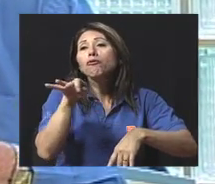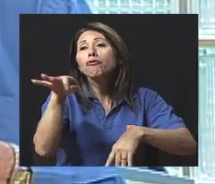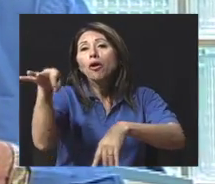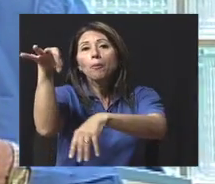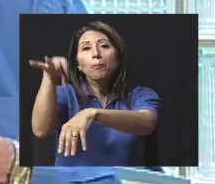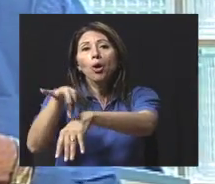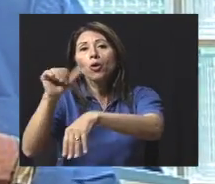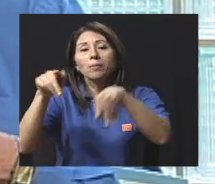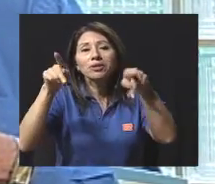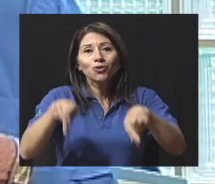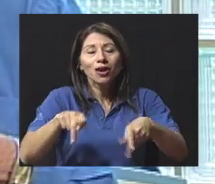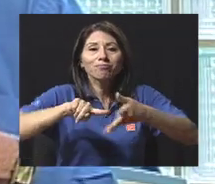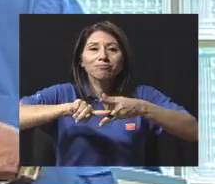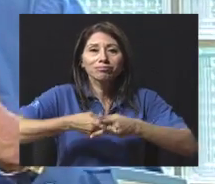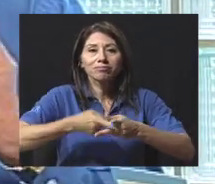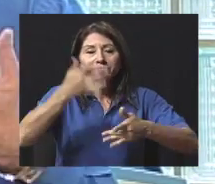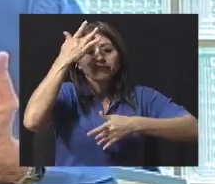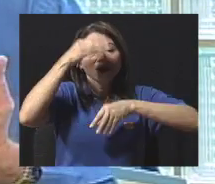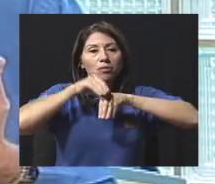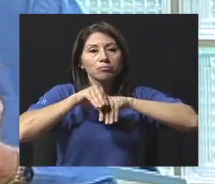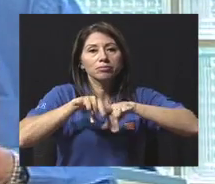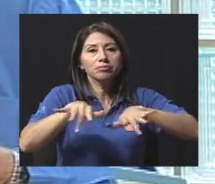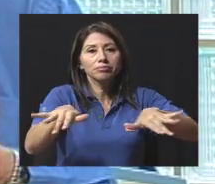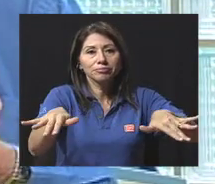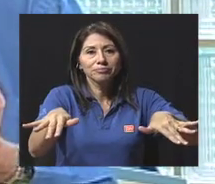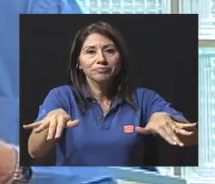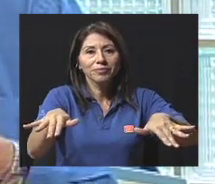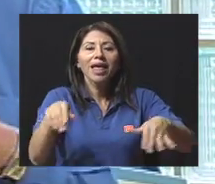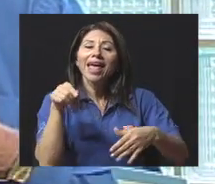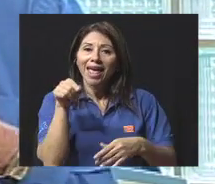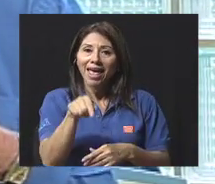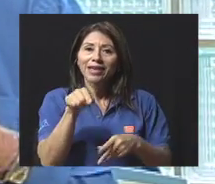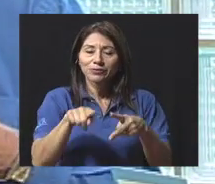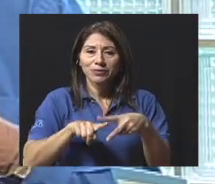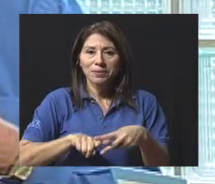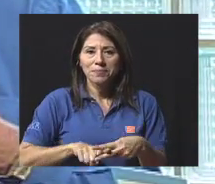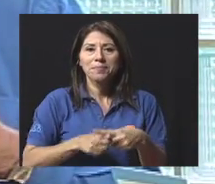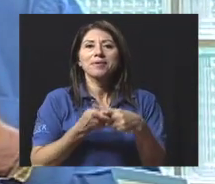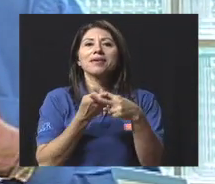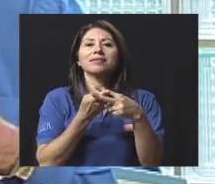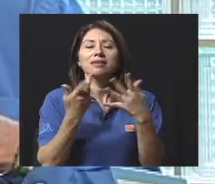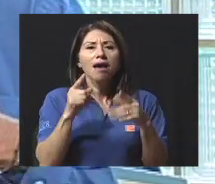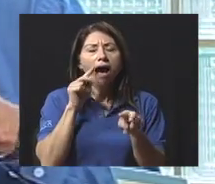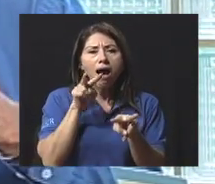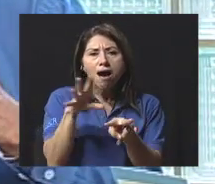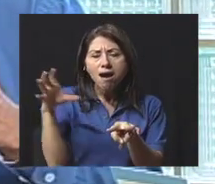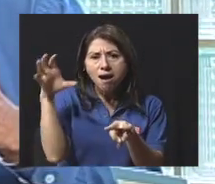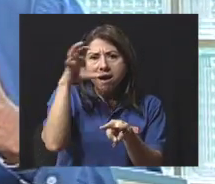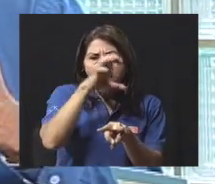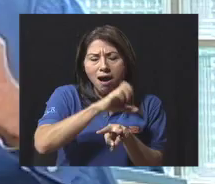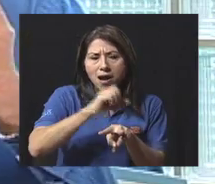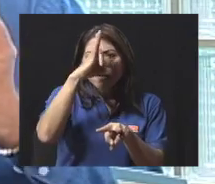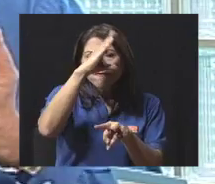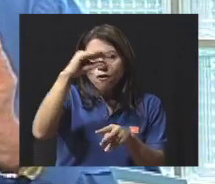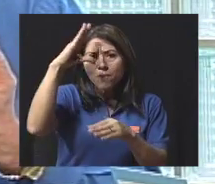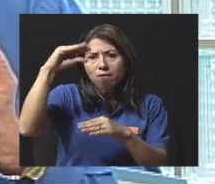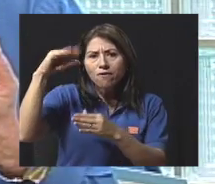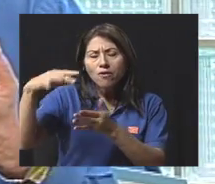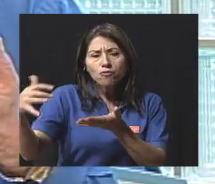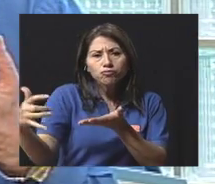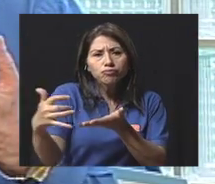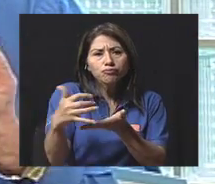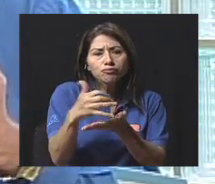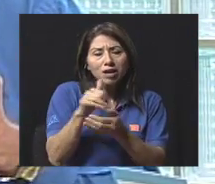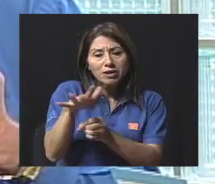empieza a haber una propagación Entonces esto es lo que empieza digamos a documentarse eh en las